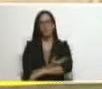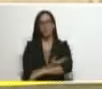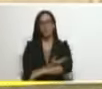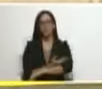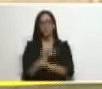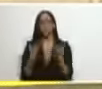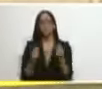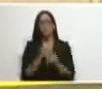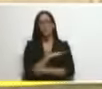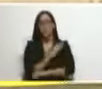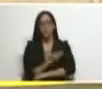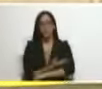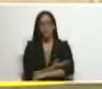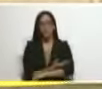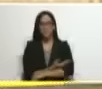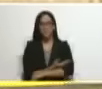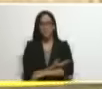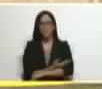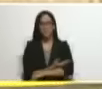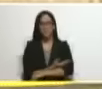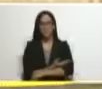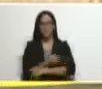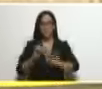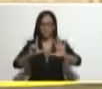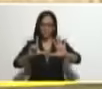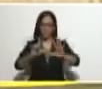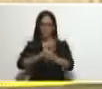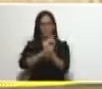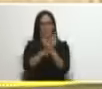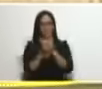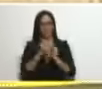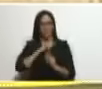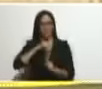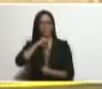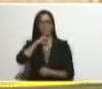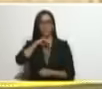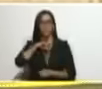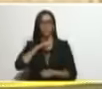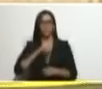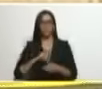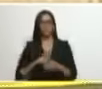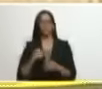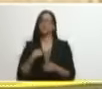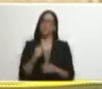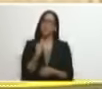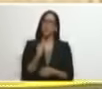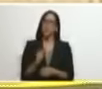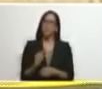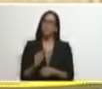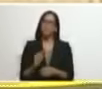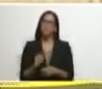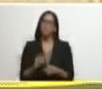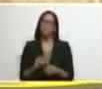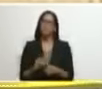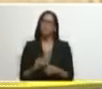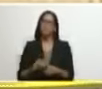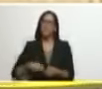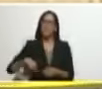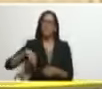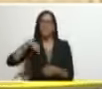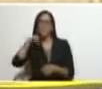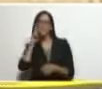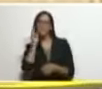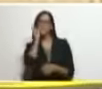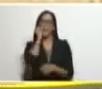muy intenso. Y séptimo referéndum de nuestra historia, yo diría el papá de los